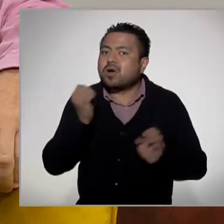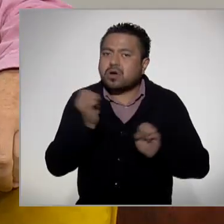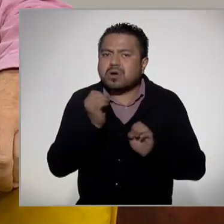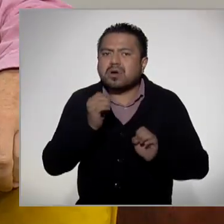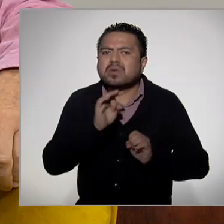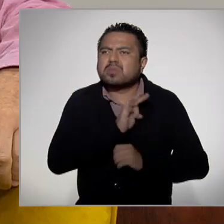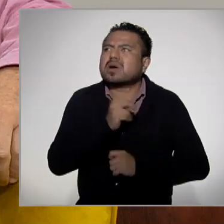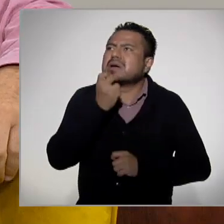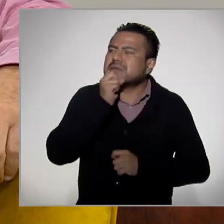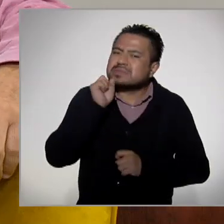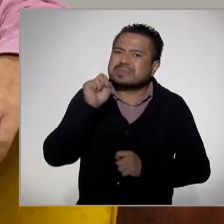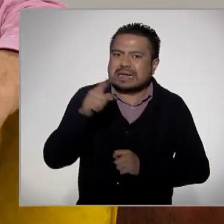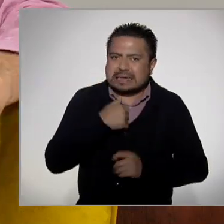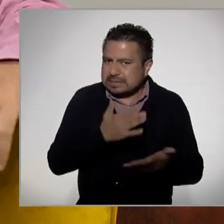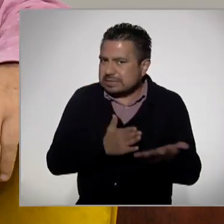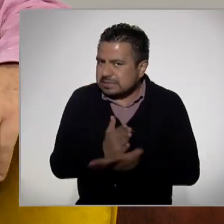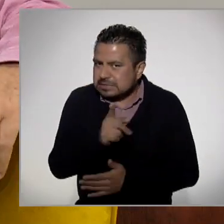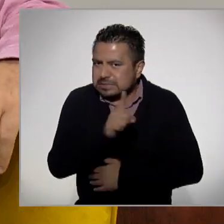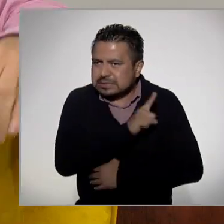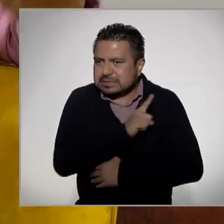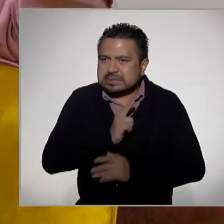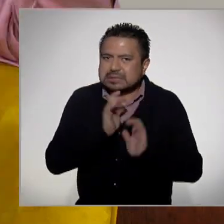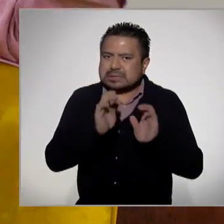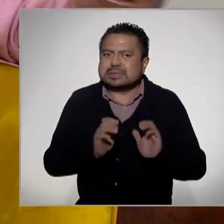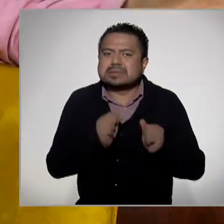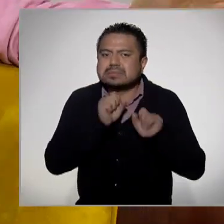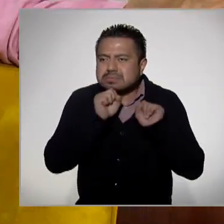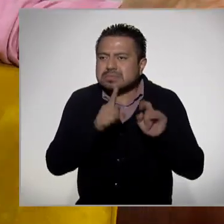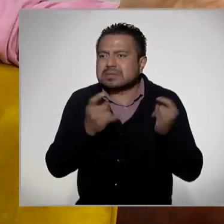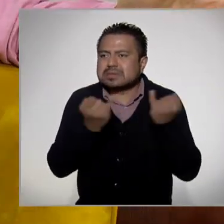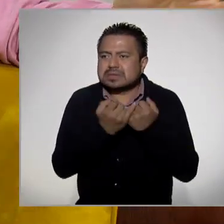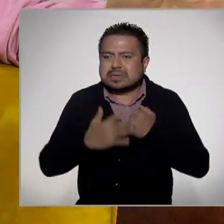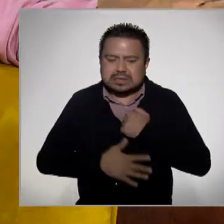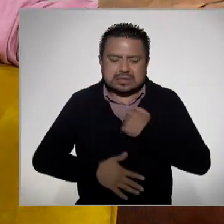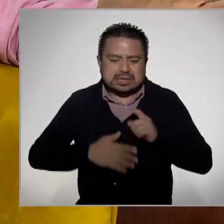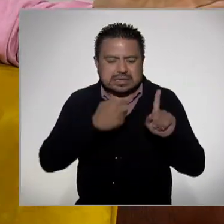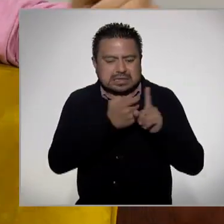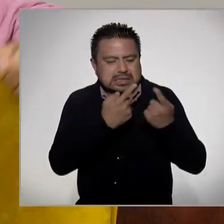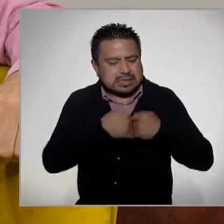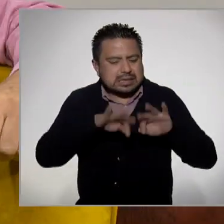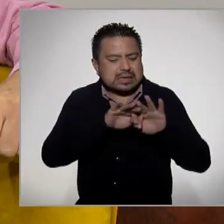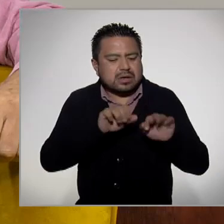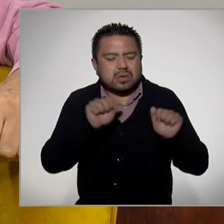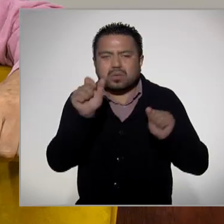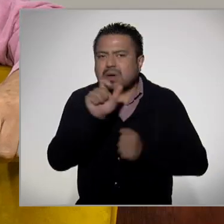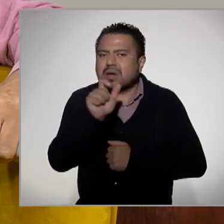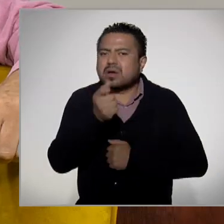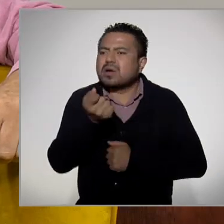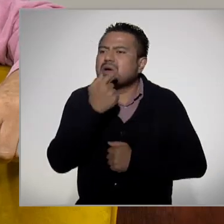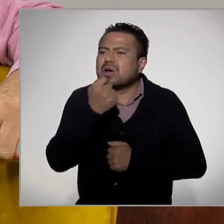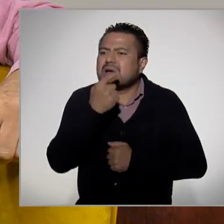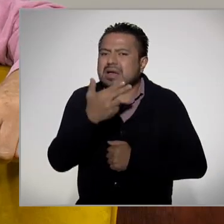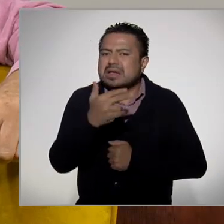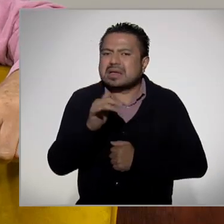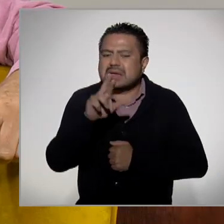ventanilla de gastroenterólogo que hay que cuidar también el estómago pero esto es importante que cuando se tome hierro